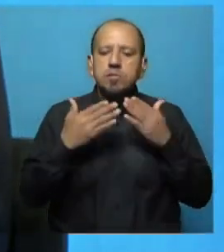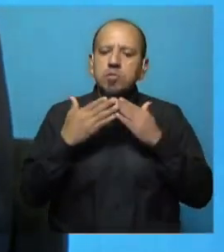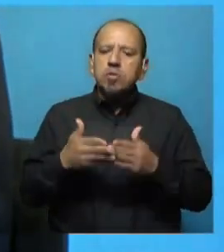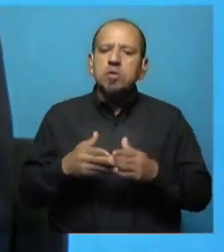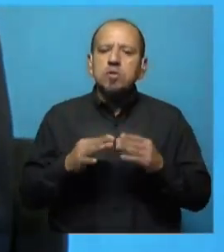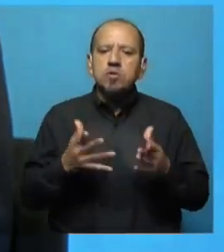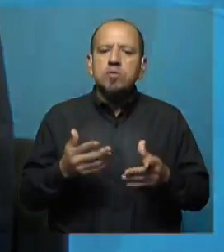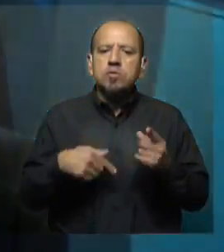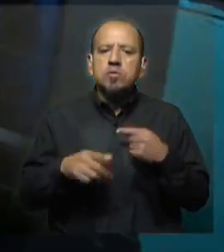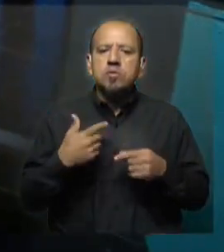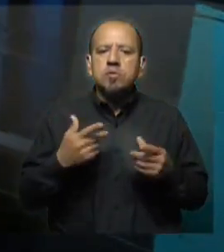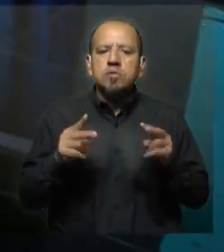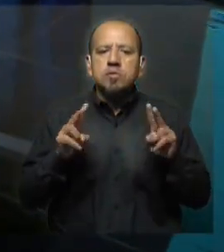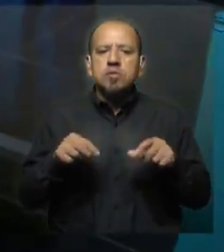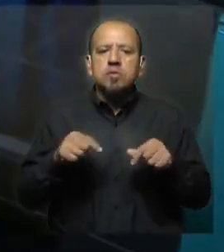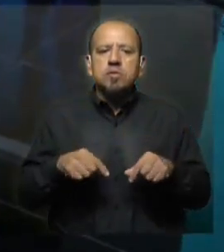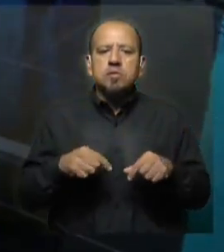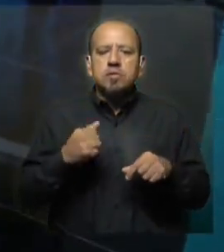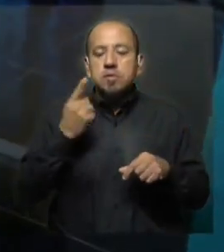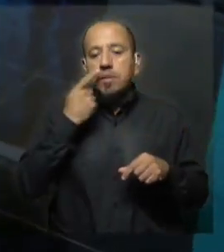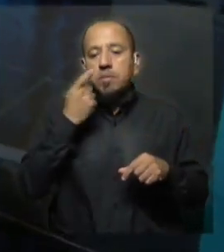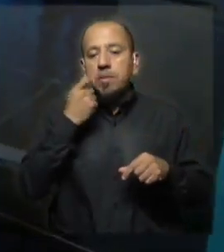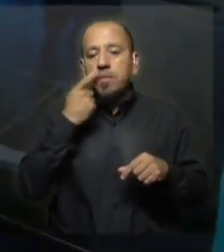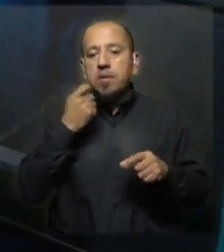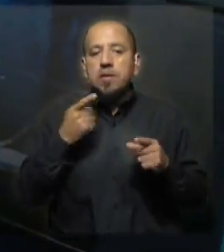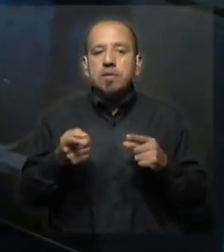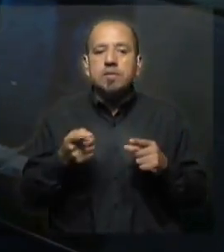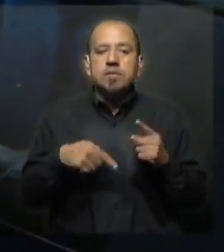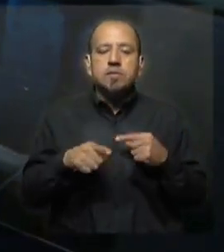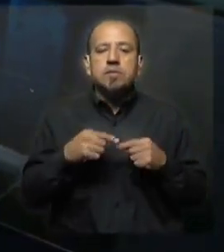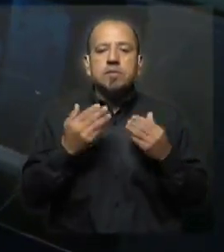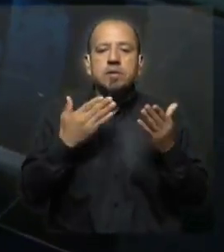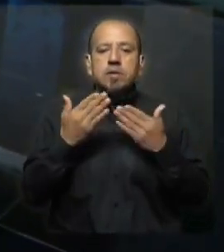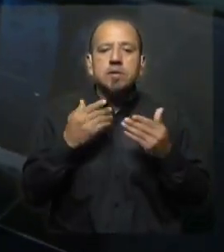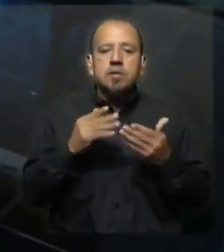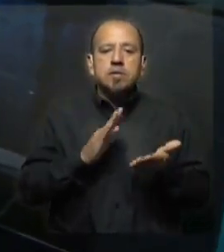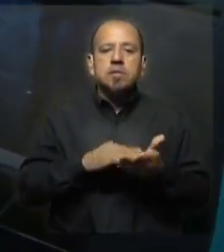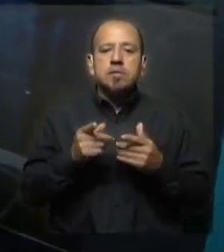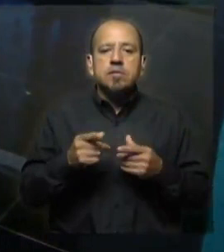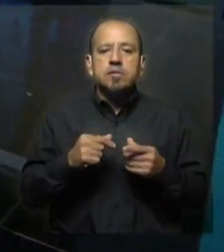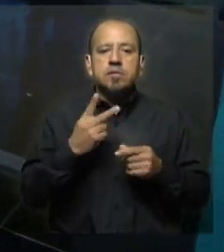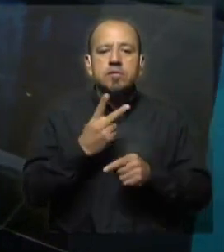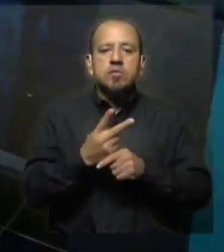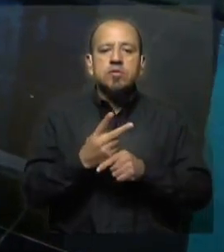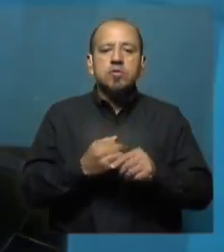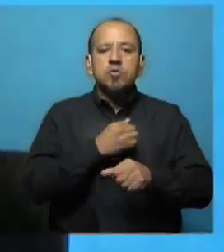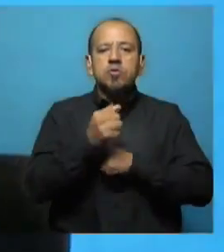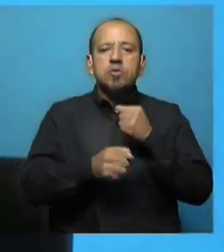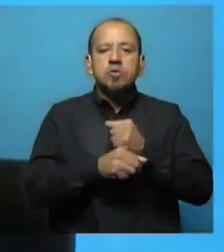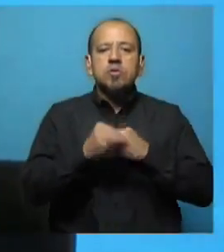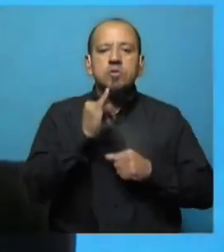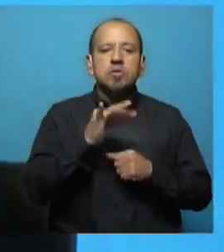cómo te cambió la paternidad este y hablábamos fuera del aire de se vienen los dos años de Isabel